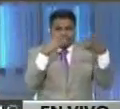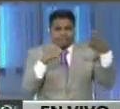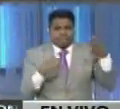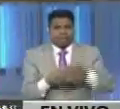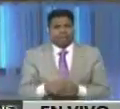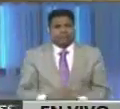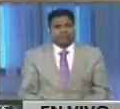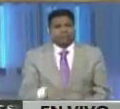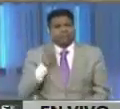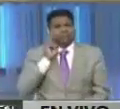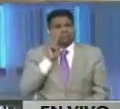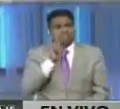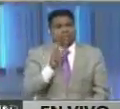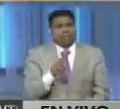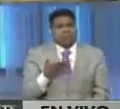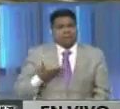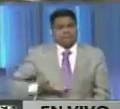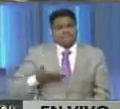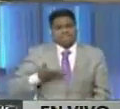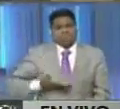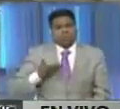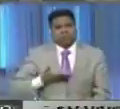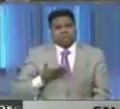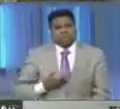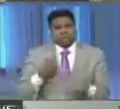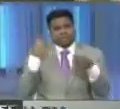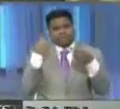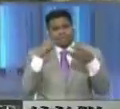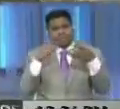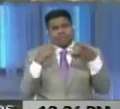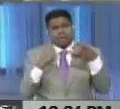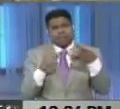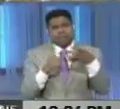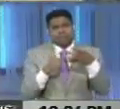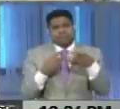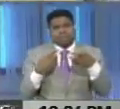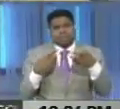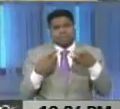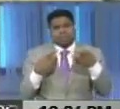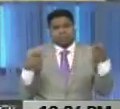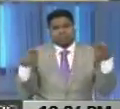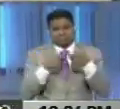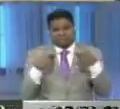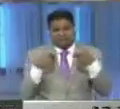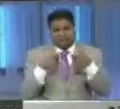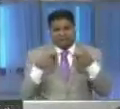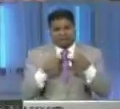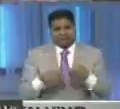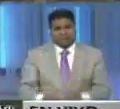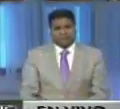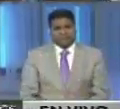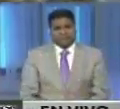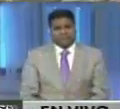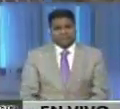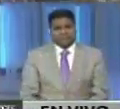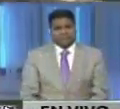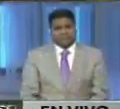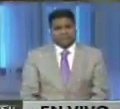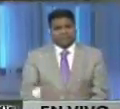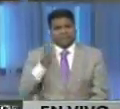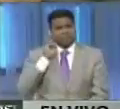localizó un importante material de guerra y de intendencia pueden observar el material que